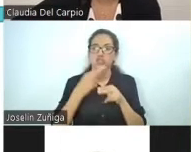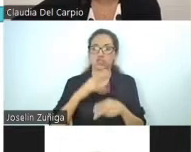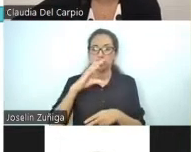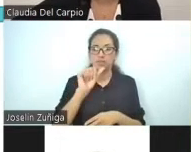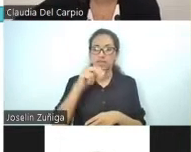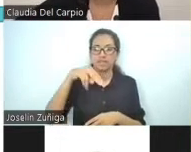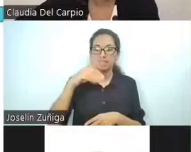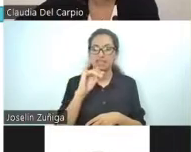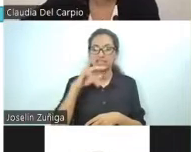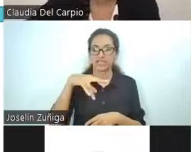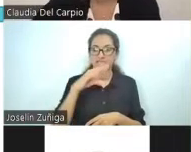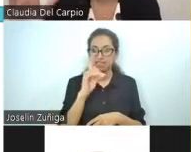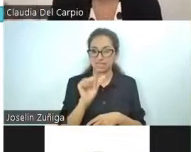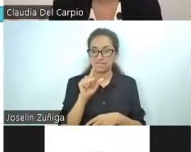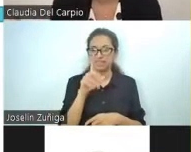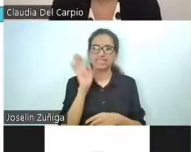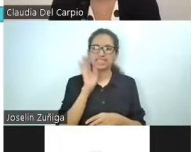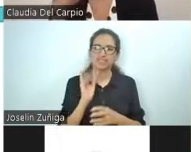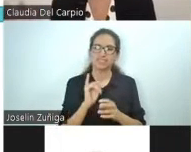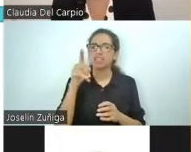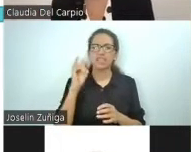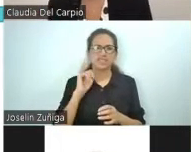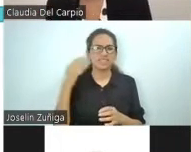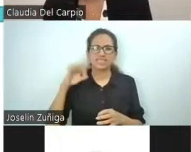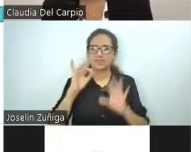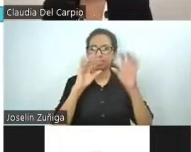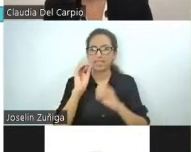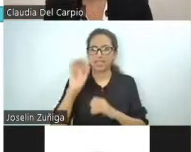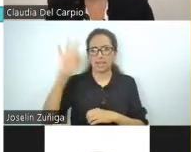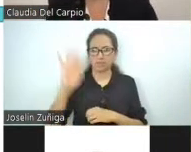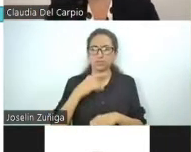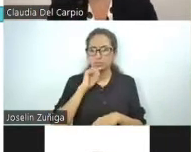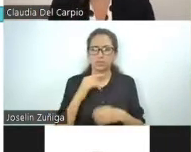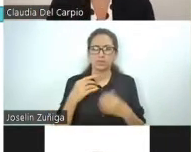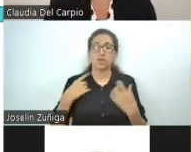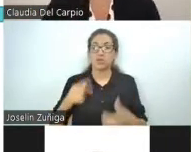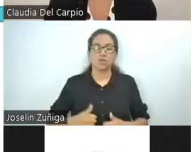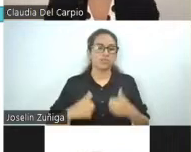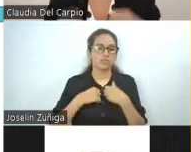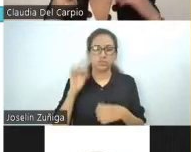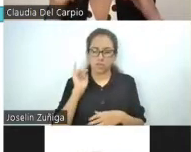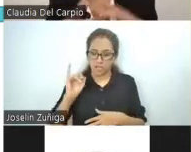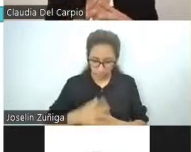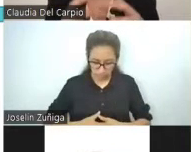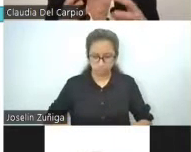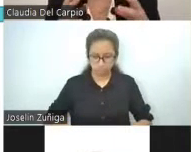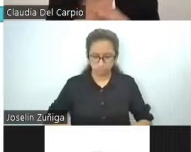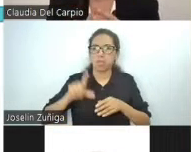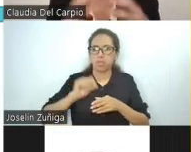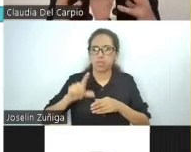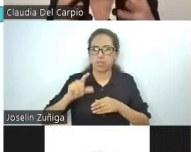Candida albicans. De esas infecciones que son tan frecuentes, el 70% de las mujeres lo tiene alguna vez en su vida, que produce mucho flujo